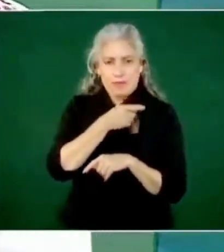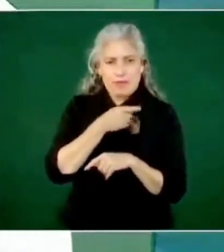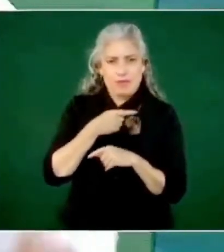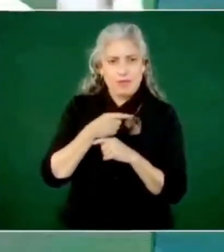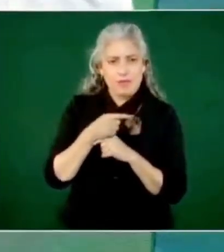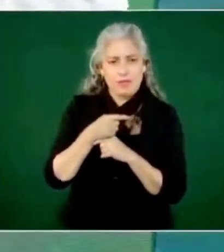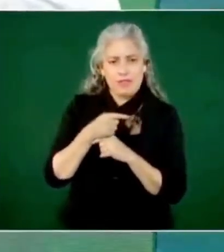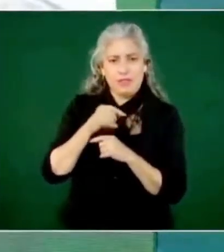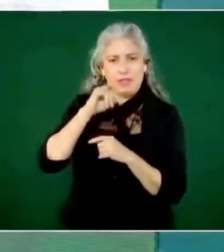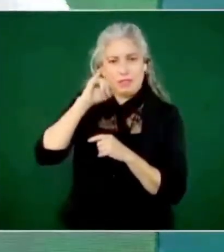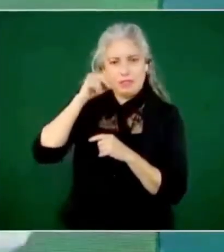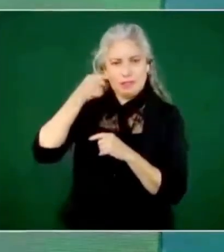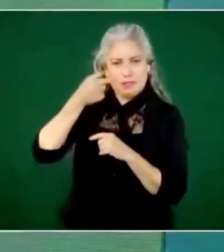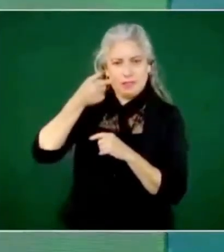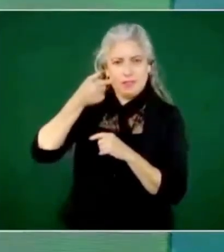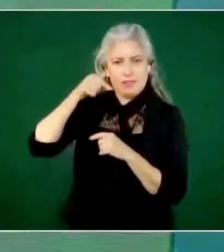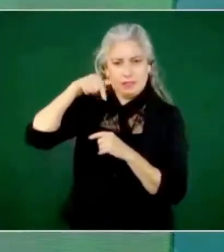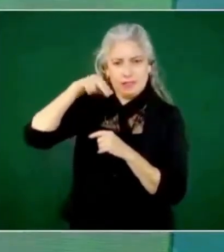y nadie sabía